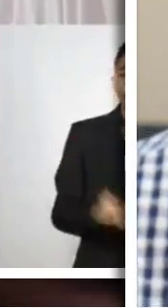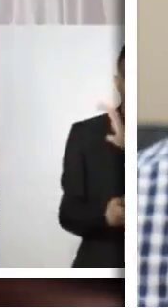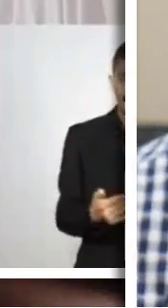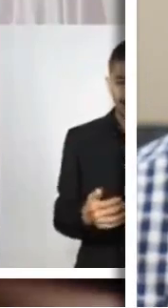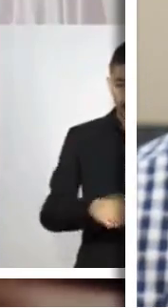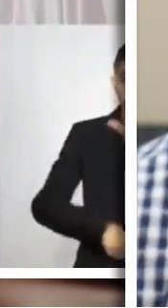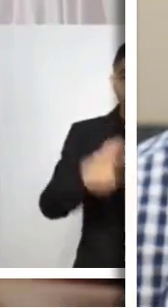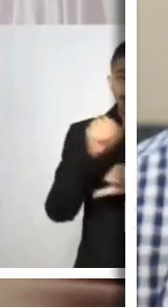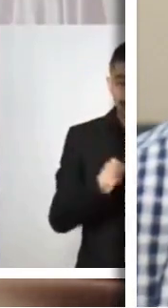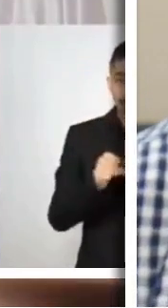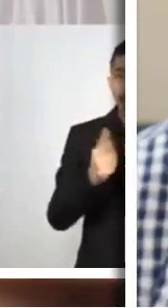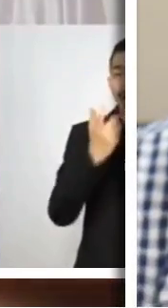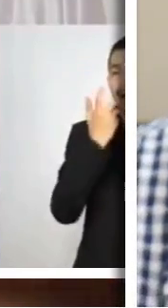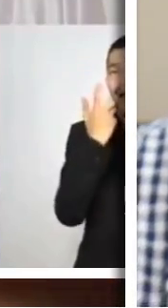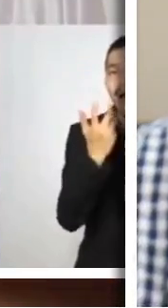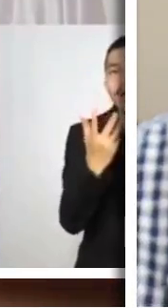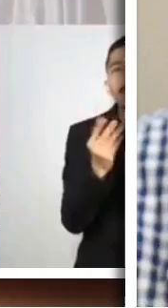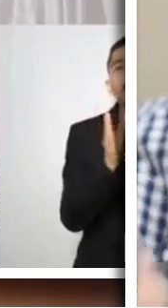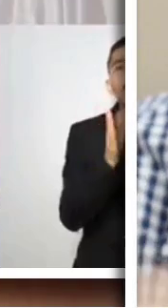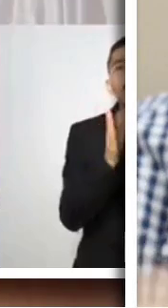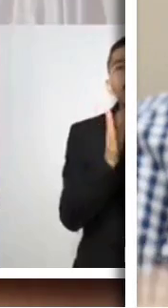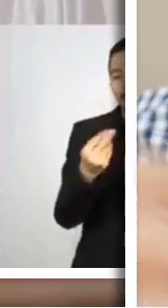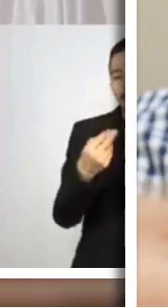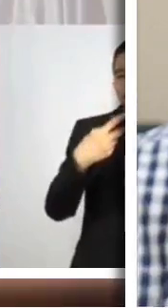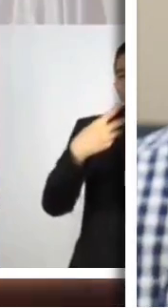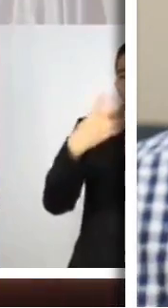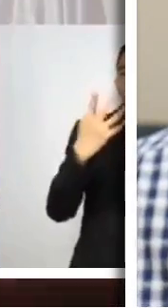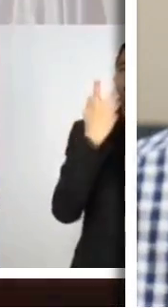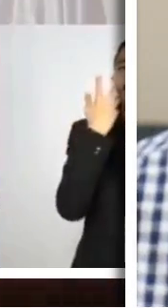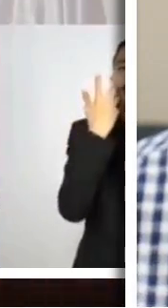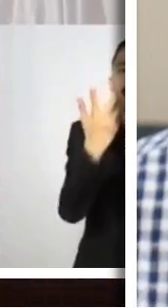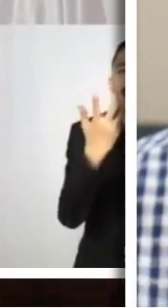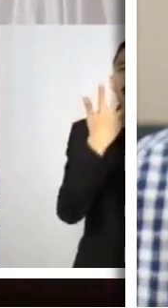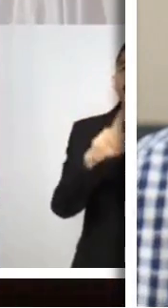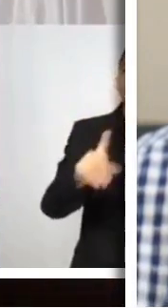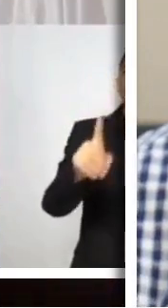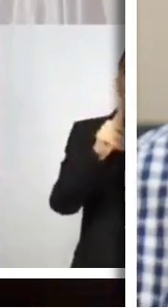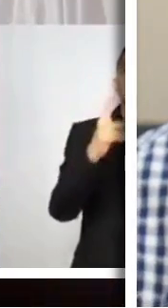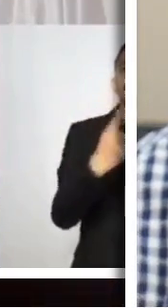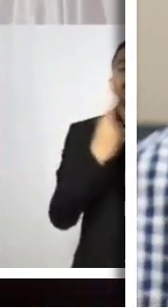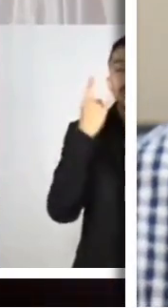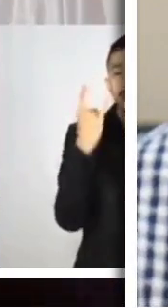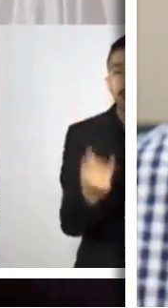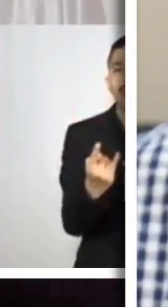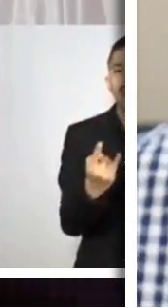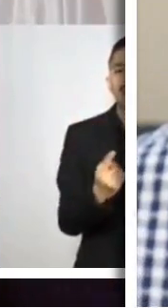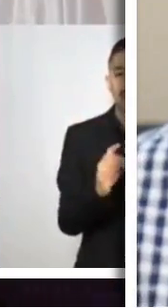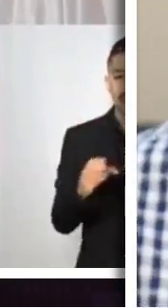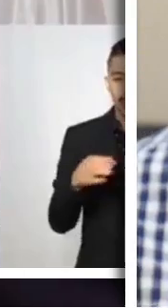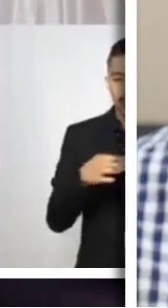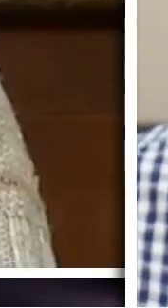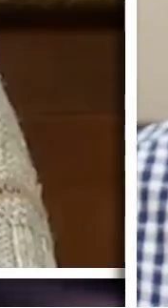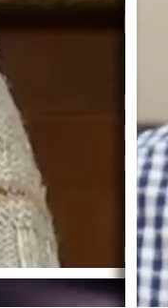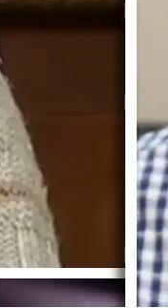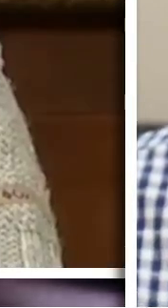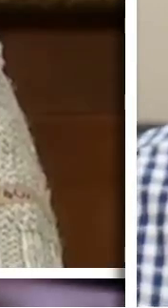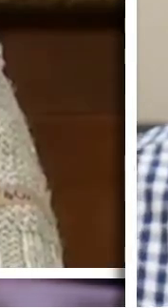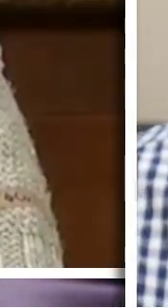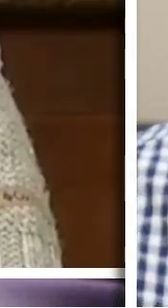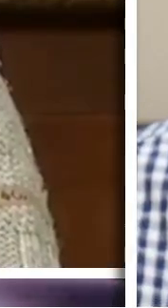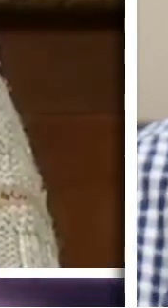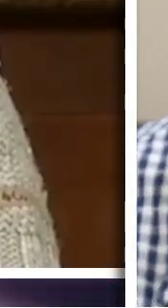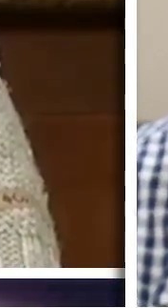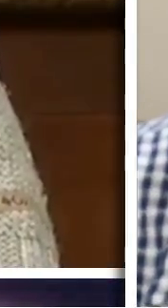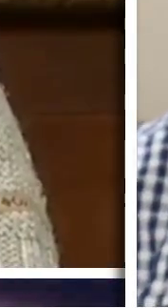así que gracias gracias por acompañarme en esta transmisión les invito a que se suscriban a este canal y vamos a iniciar este tema con lo que